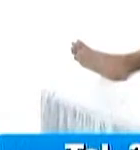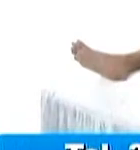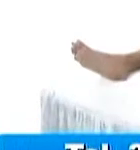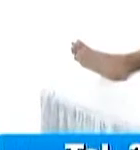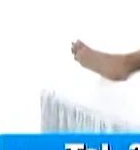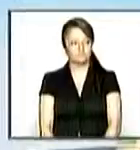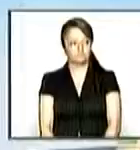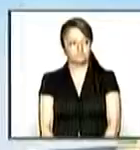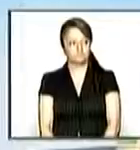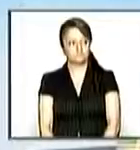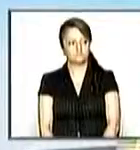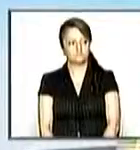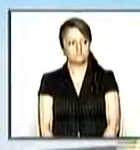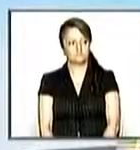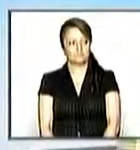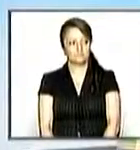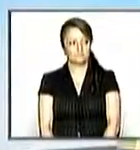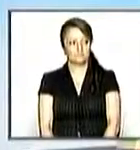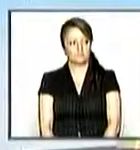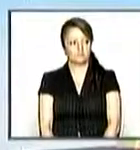300-833-5200.